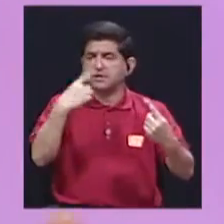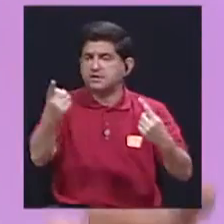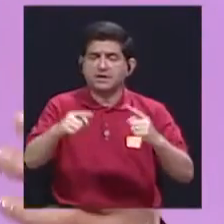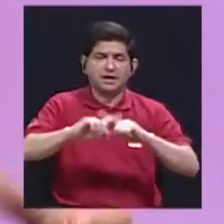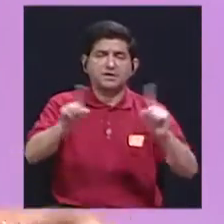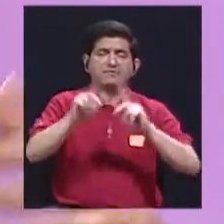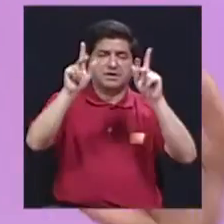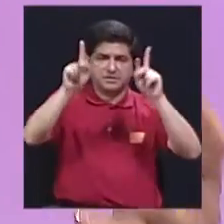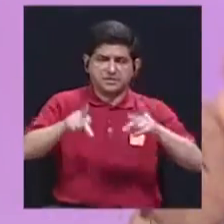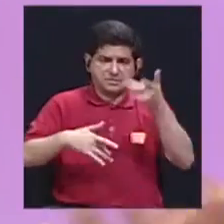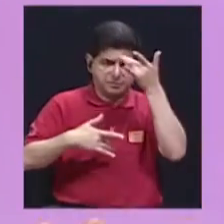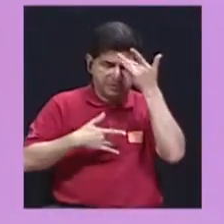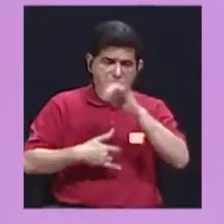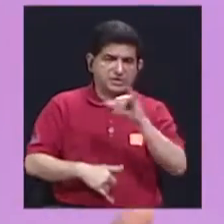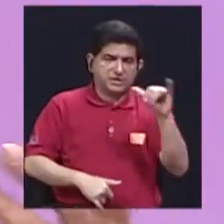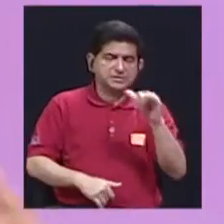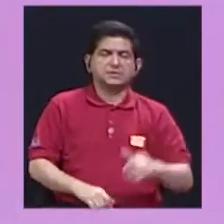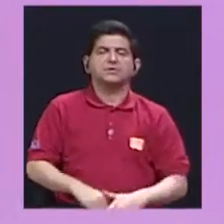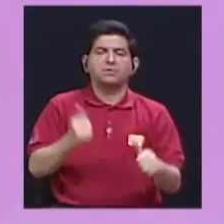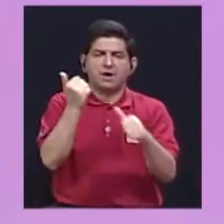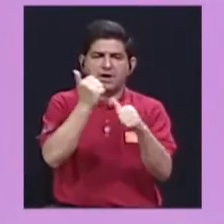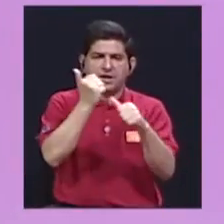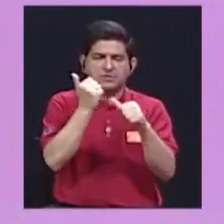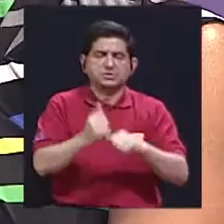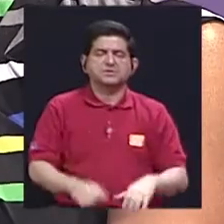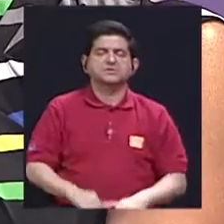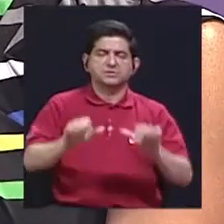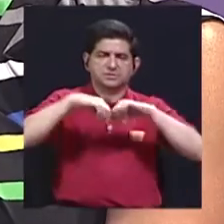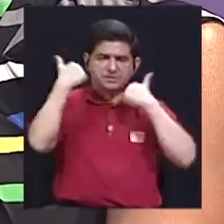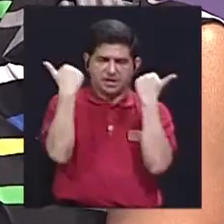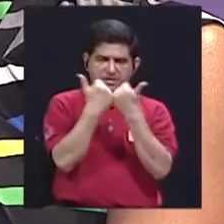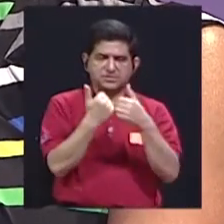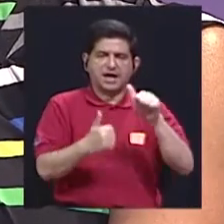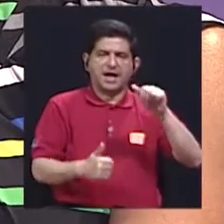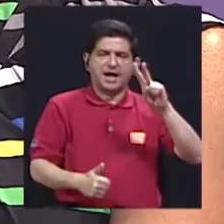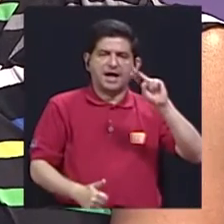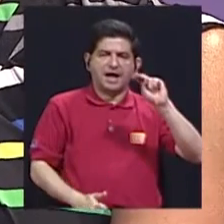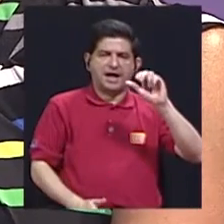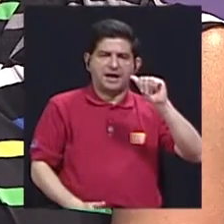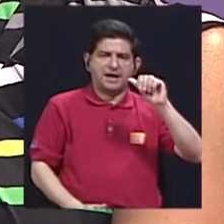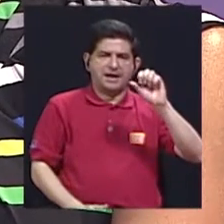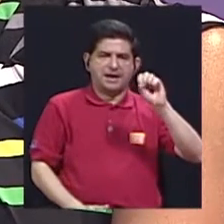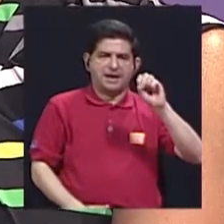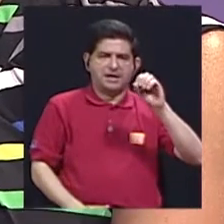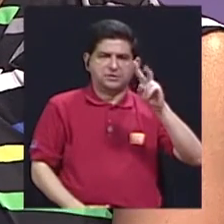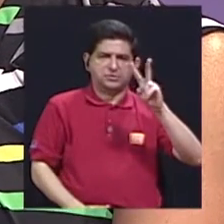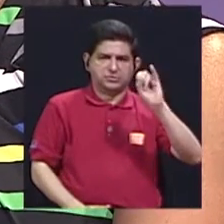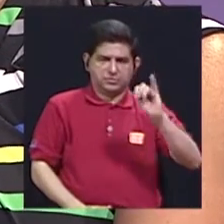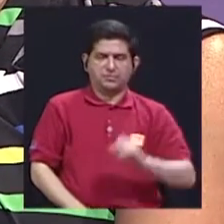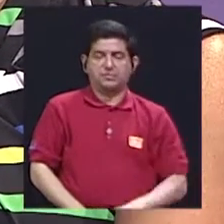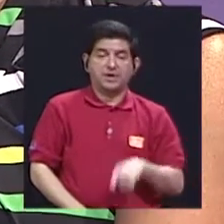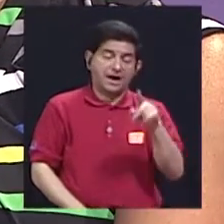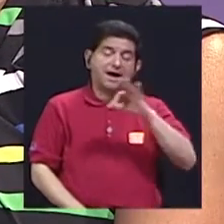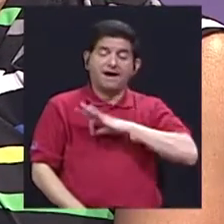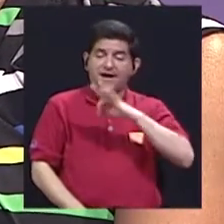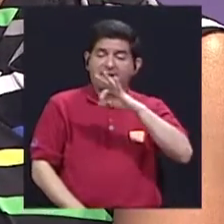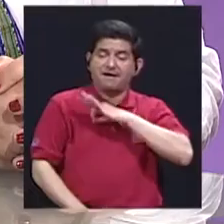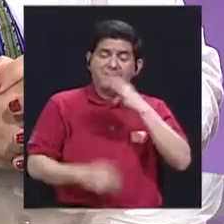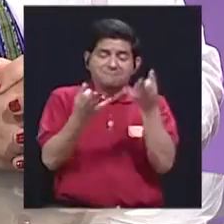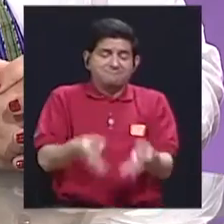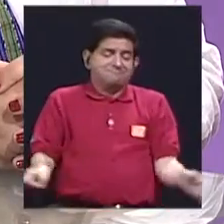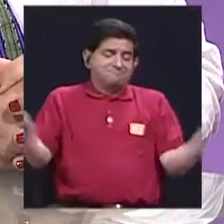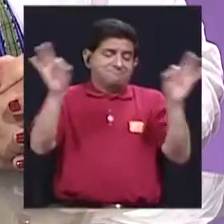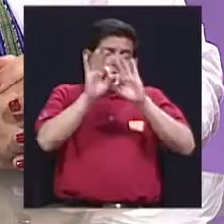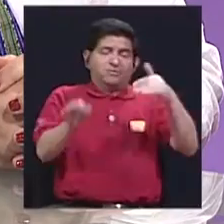pero con la asesoría que nos llevan a subir precisamente ese es el beneficio grande que